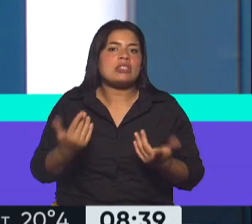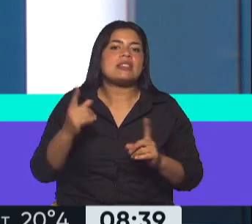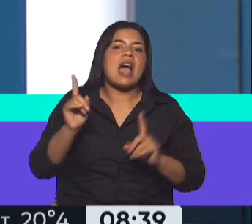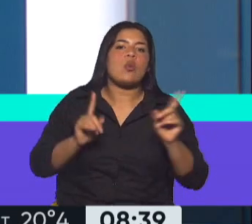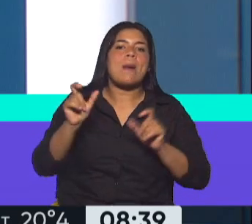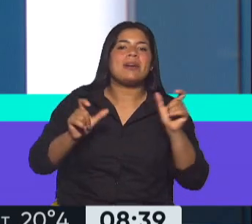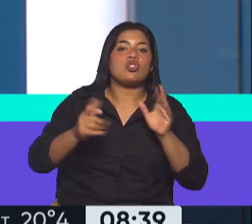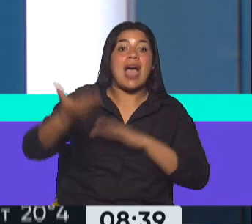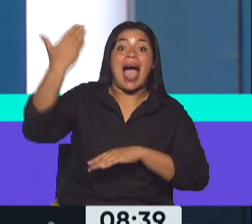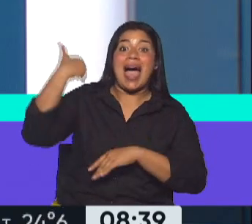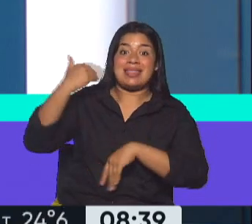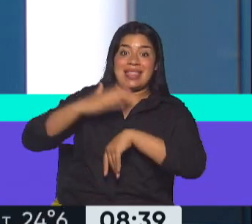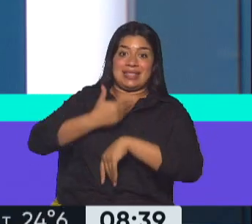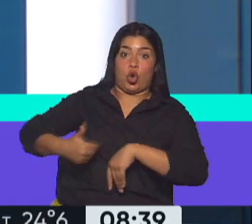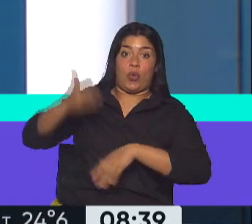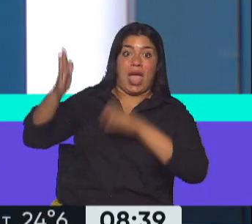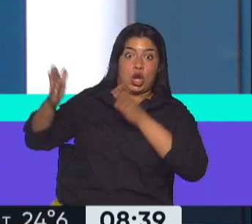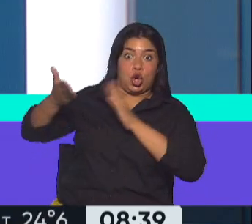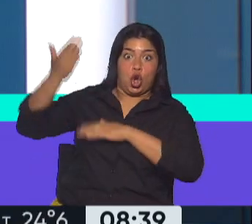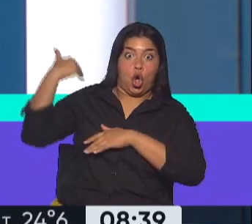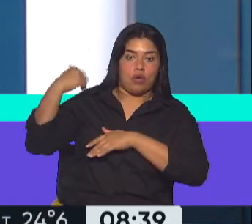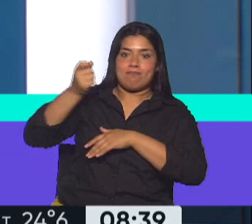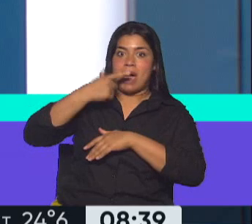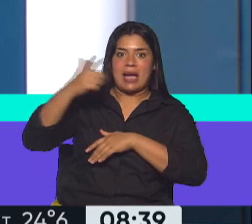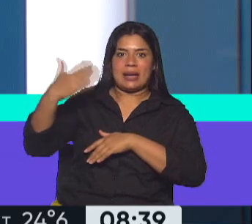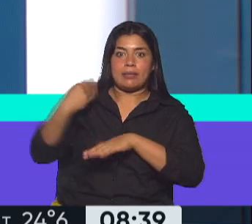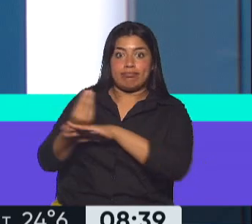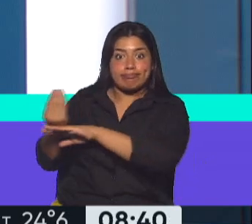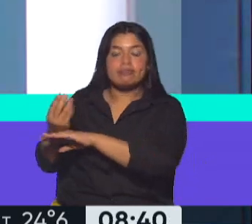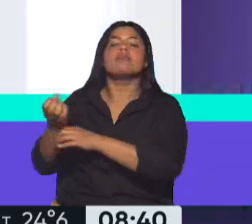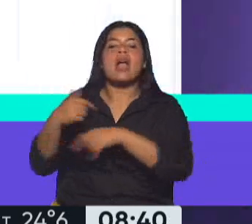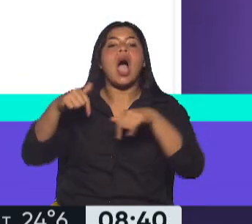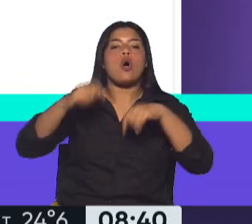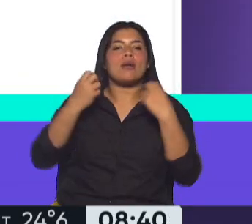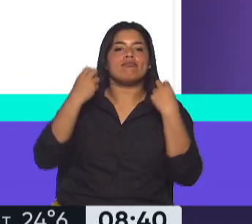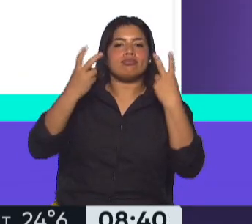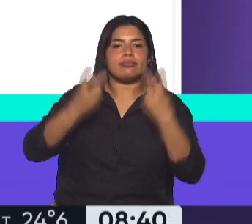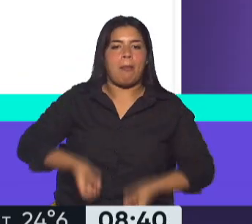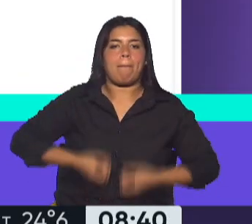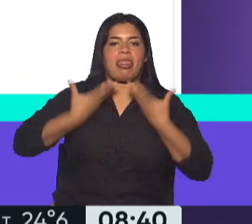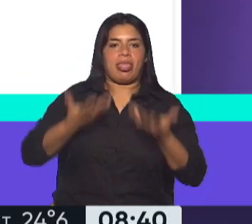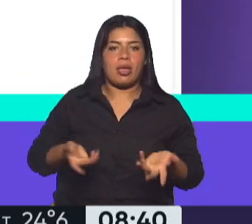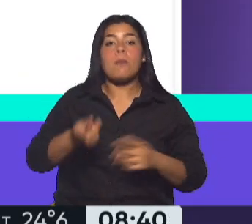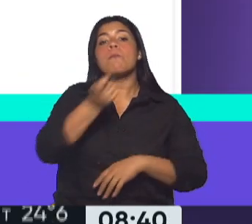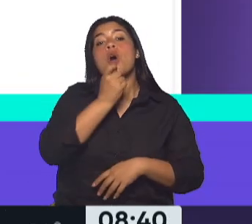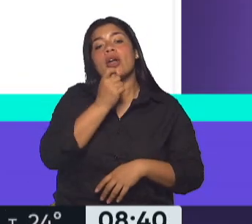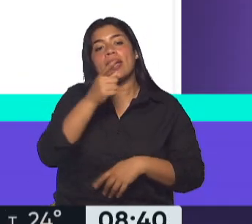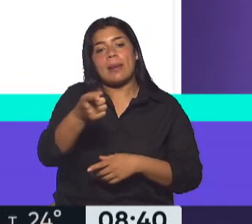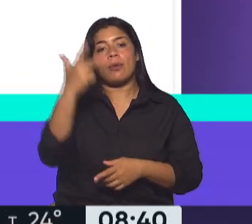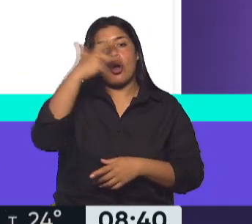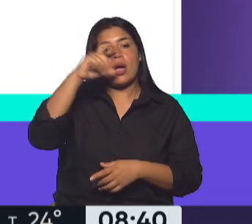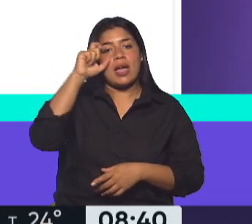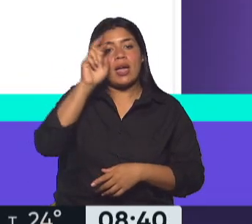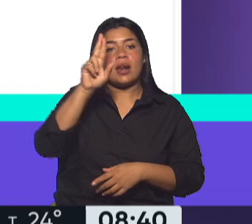para compartir algunos posteos que estuvieron haciendo en las redes sociales. Y podemos ver, quien se expresó fue, mira, allí vemos a Hernán